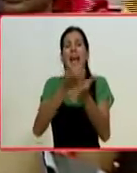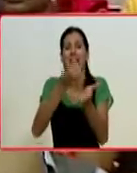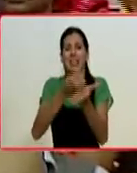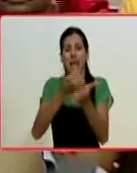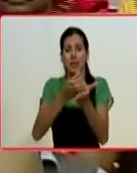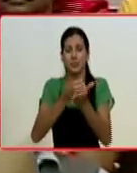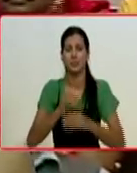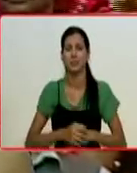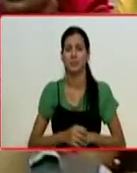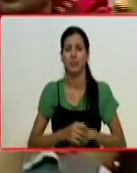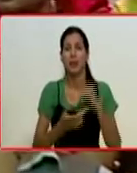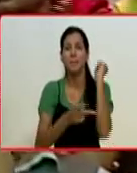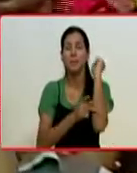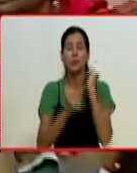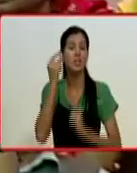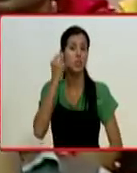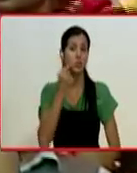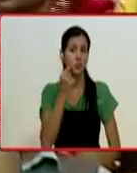parroquia Sucre.